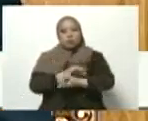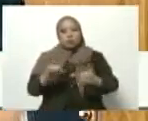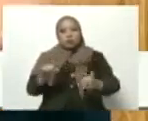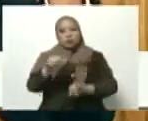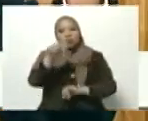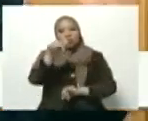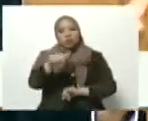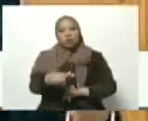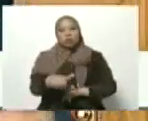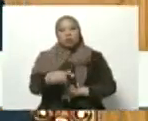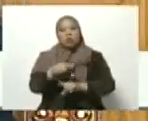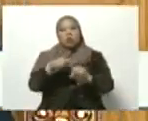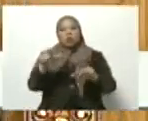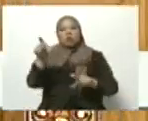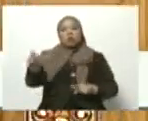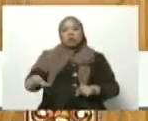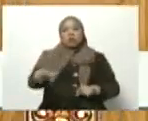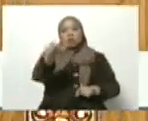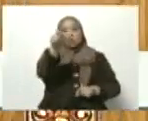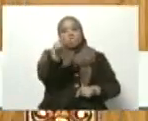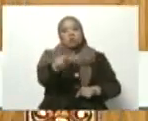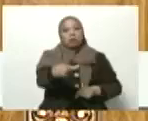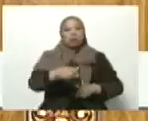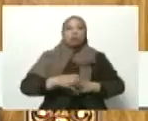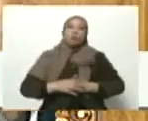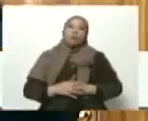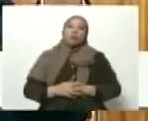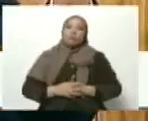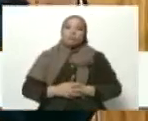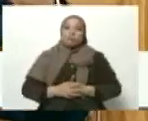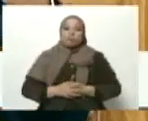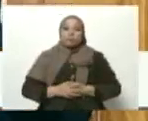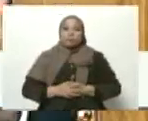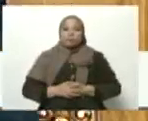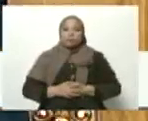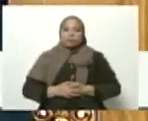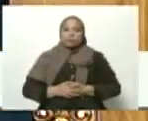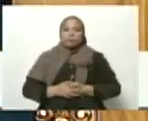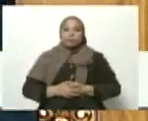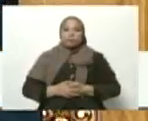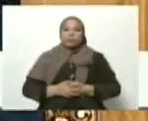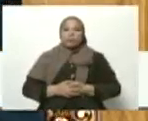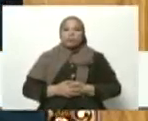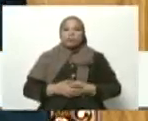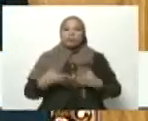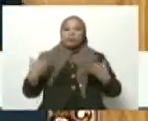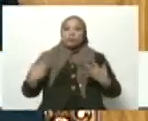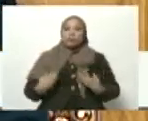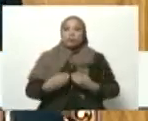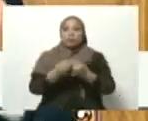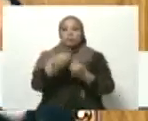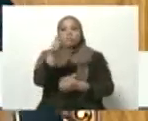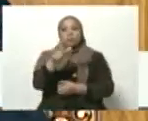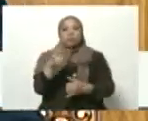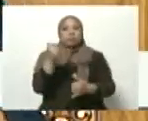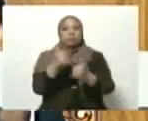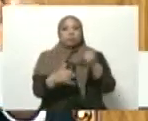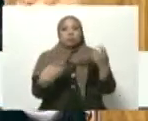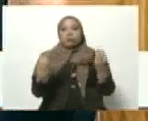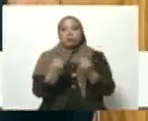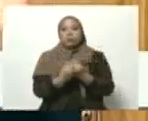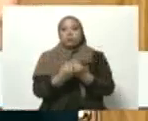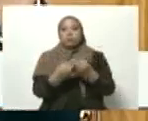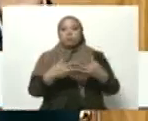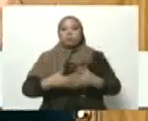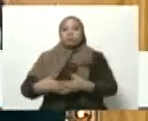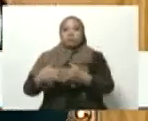de Eric Prince, además del señor Goodrow, de la Silver Corp, se llama la compañía del señor Goodrow, hubo otra tercera compañía que se